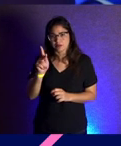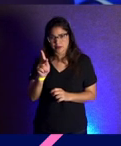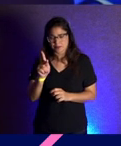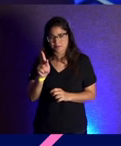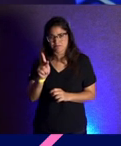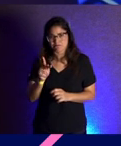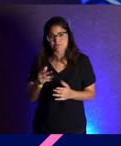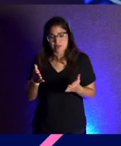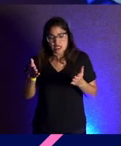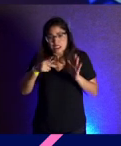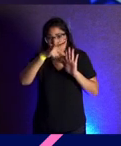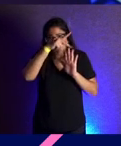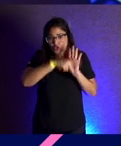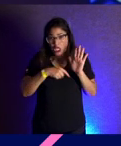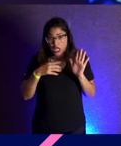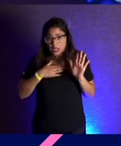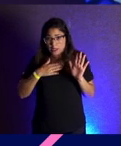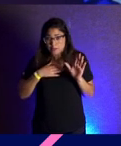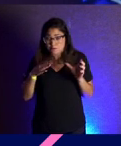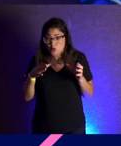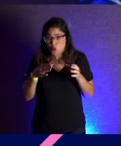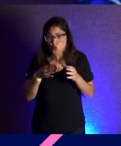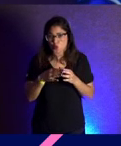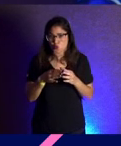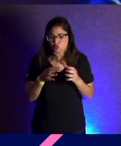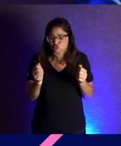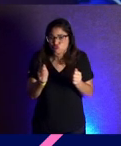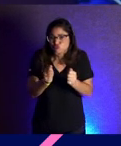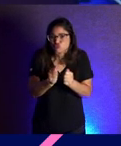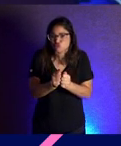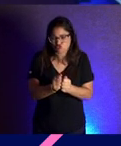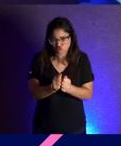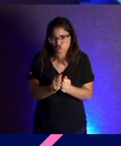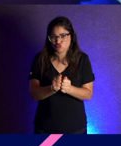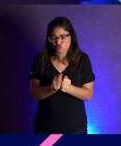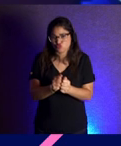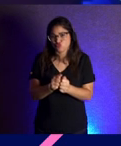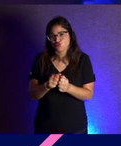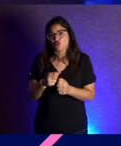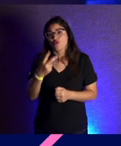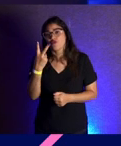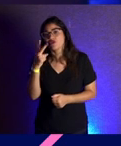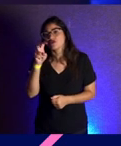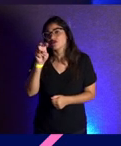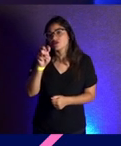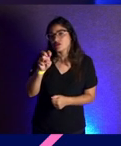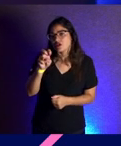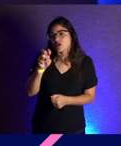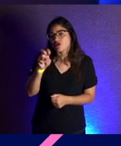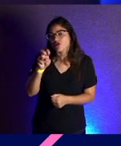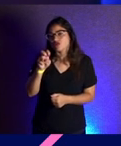mi grupo estará junto con 25 analistas de la JEP y la Fundación de la Revolución.